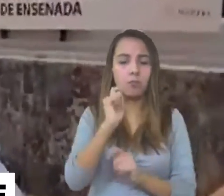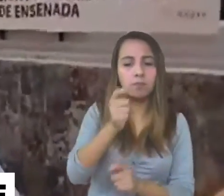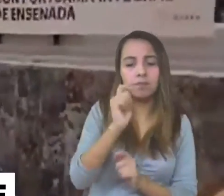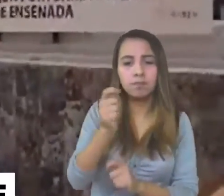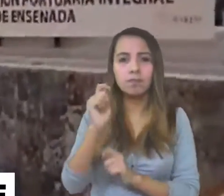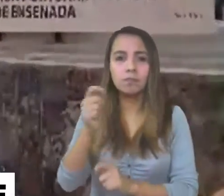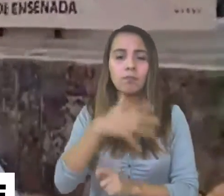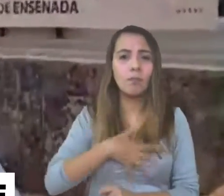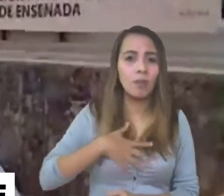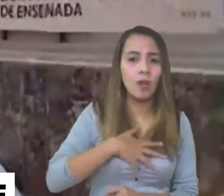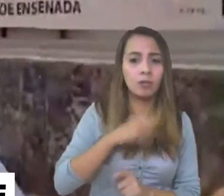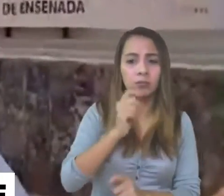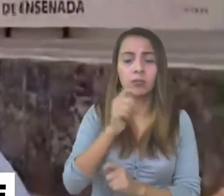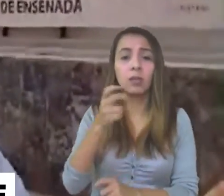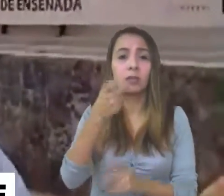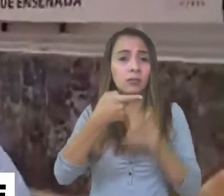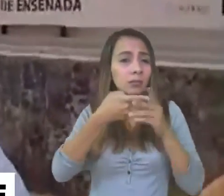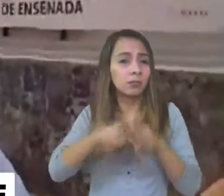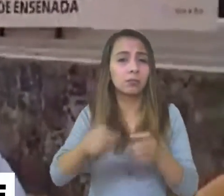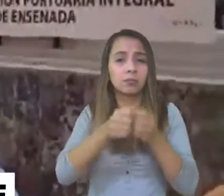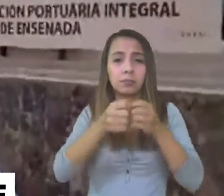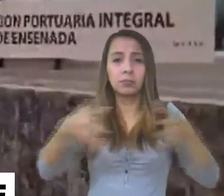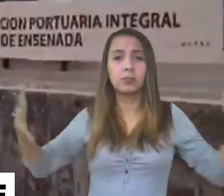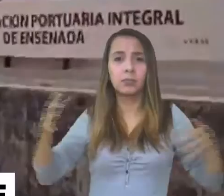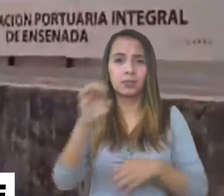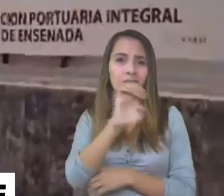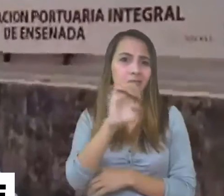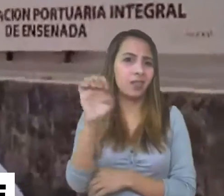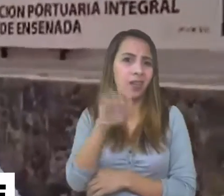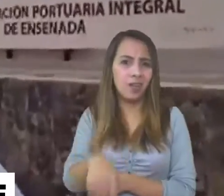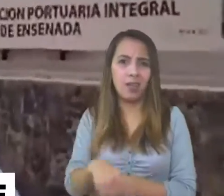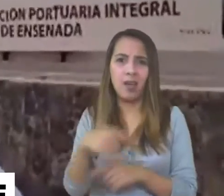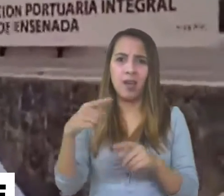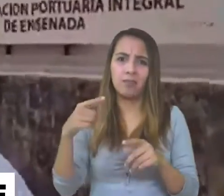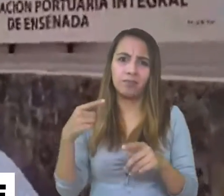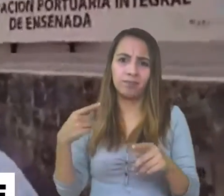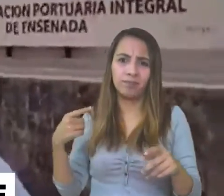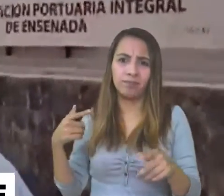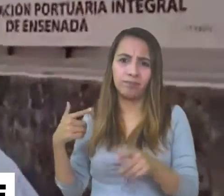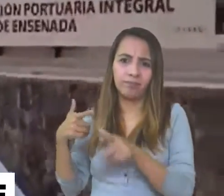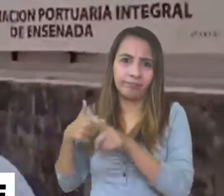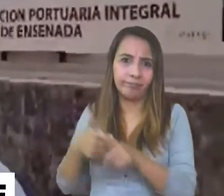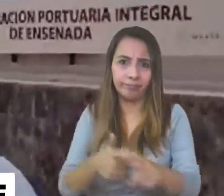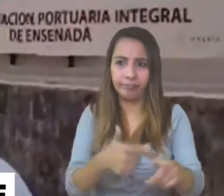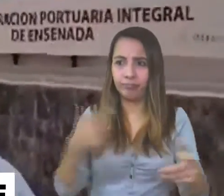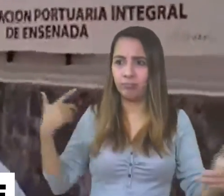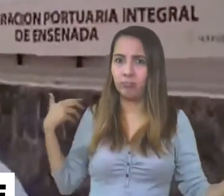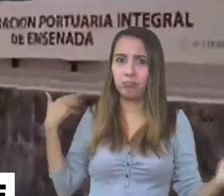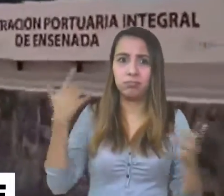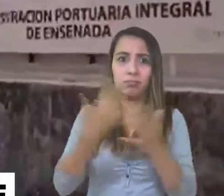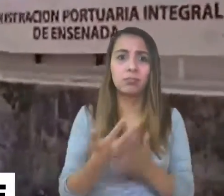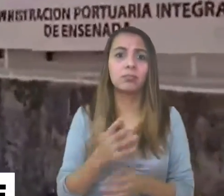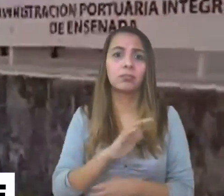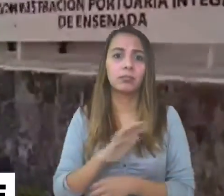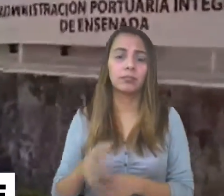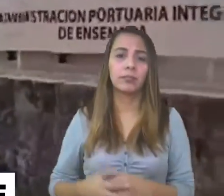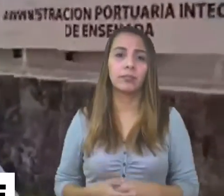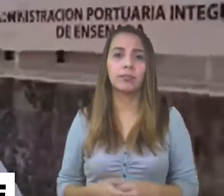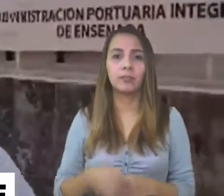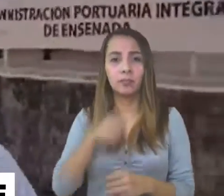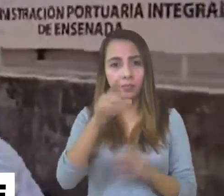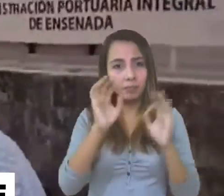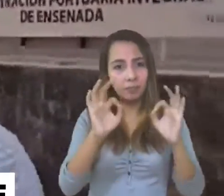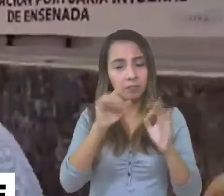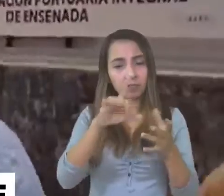la estructura de Ensenada, es el ADN de Ensenada, es el motor. Muy, muy atinado, sí, tu comentario. Gracias.